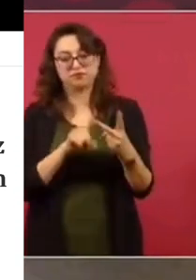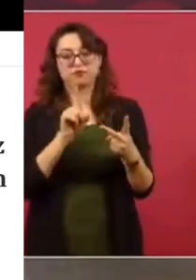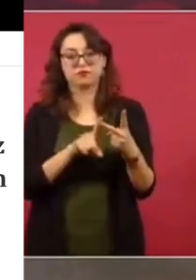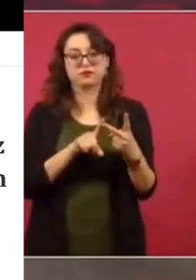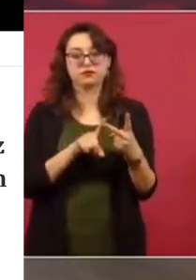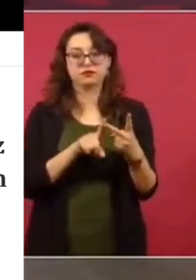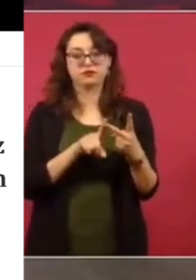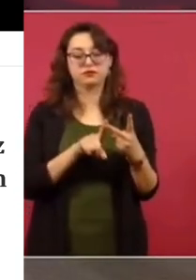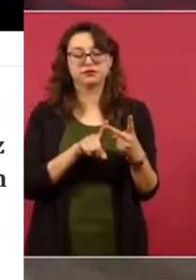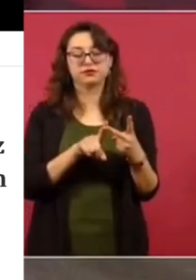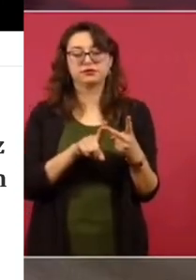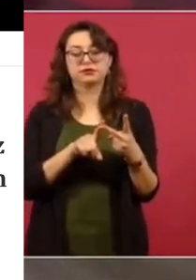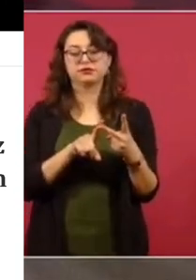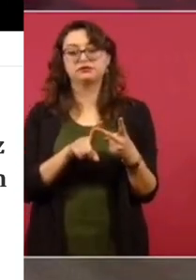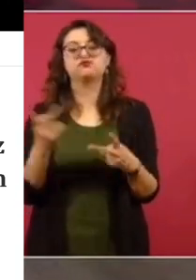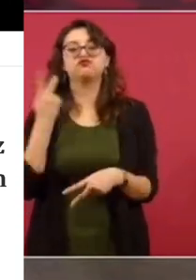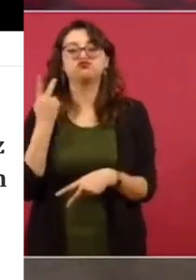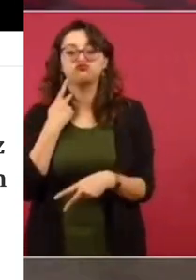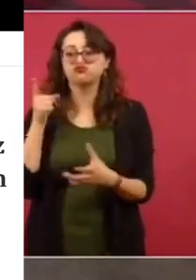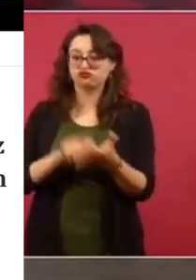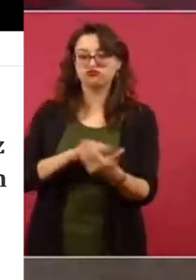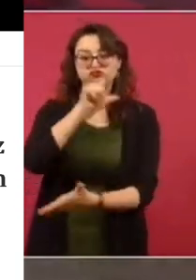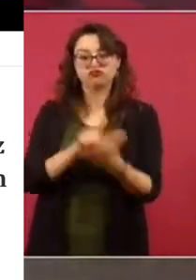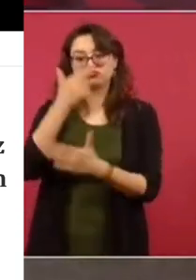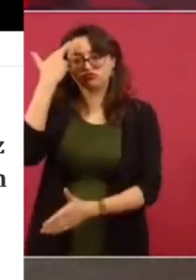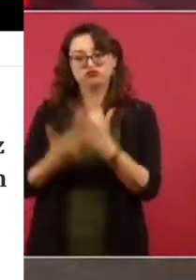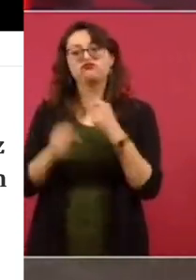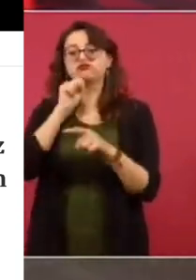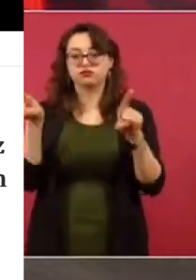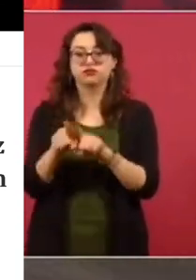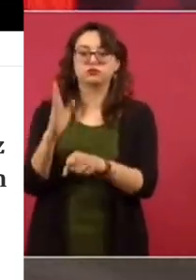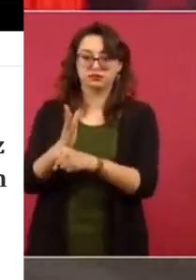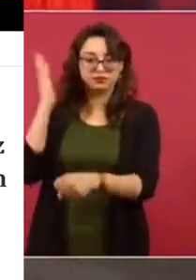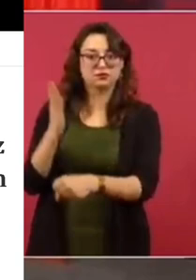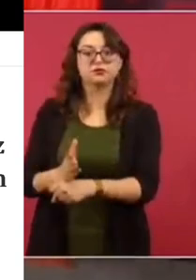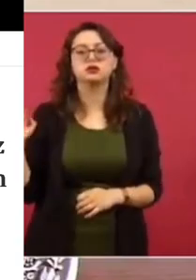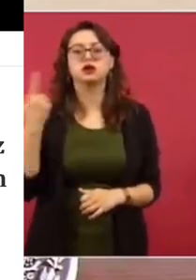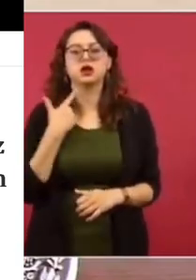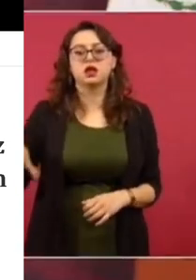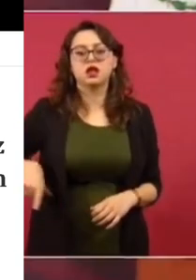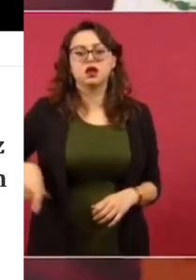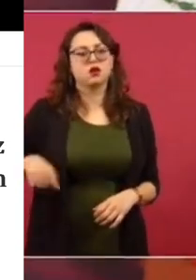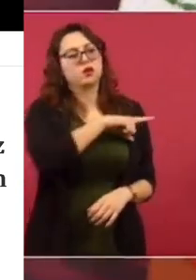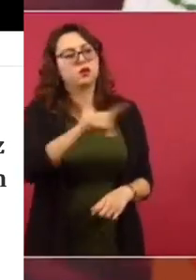la llamada delincuencia organizada, y a delincuentes de cuello blanco. Ah, no, pues todos.